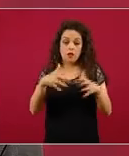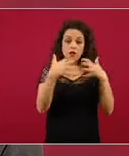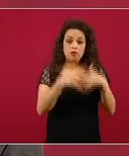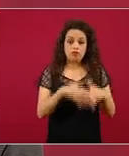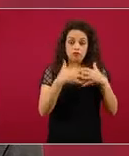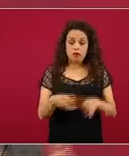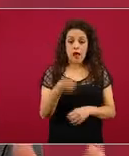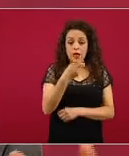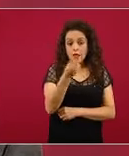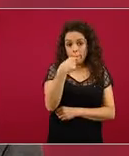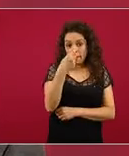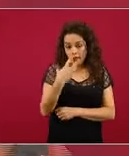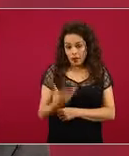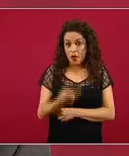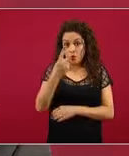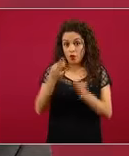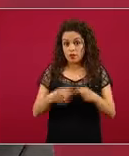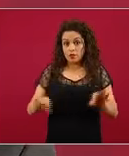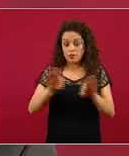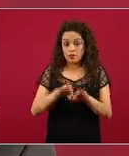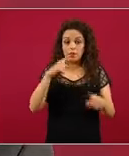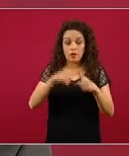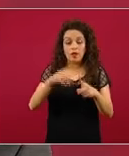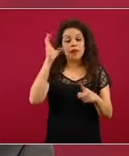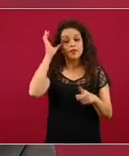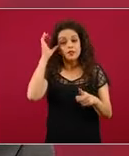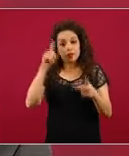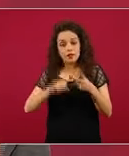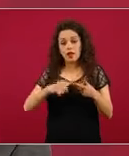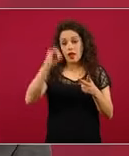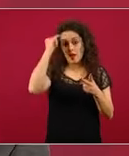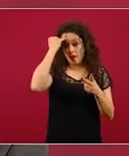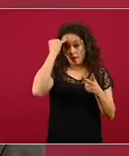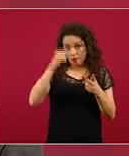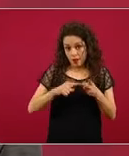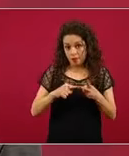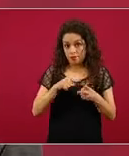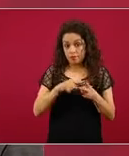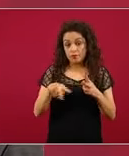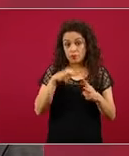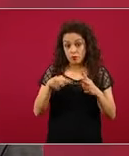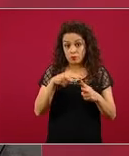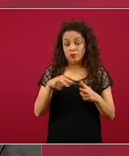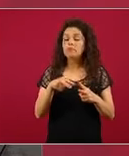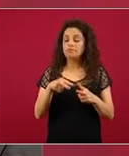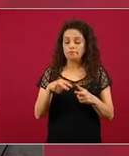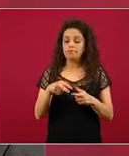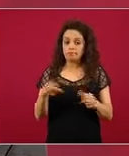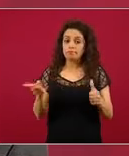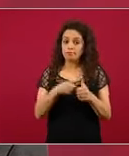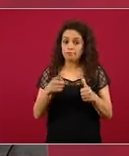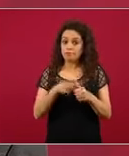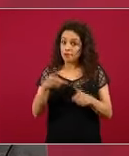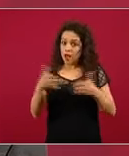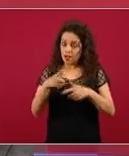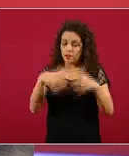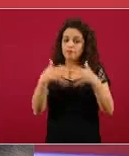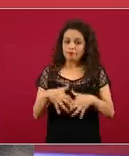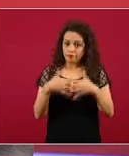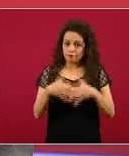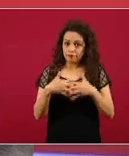estos medicamentos. Dos muy importantes son China e India, que en su momento son productores principales. La